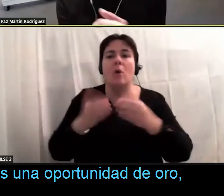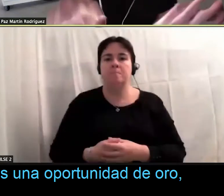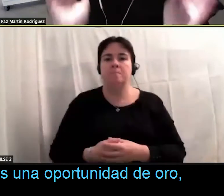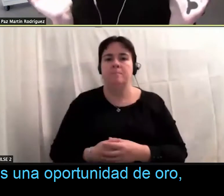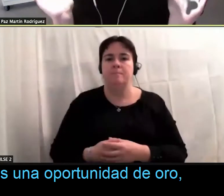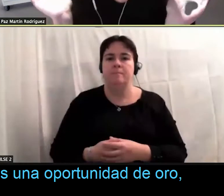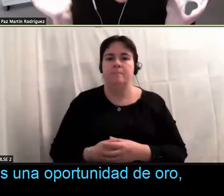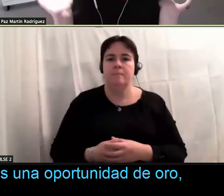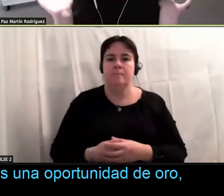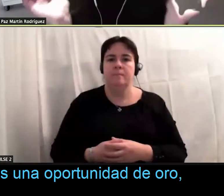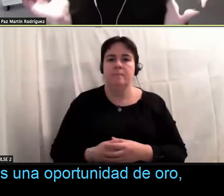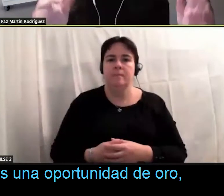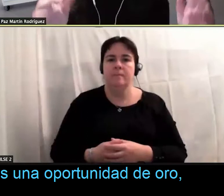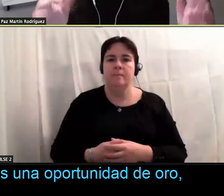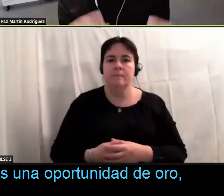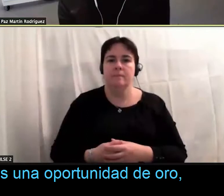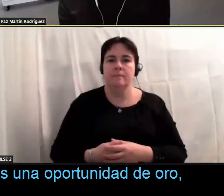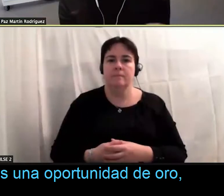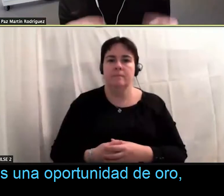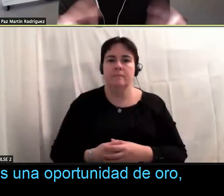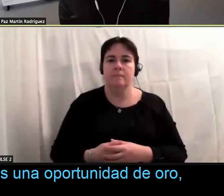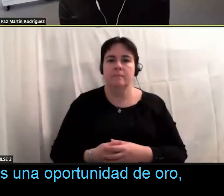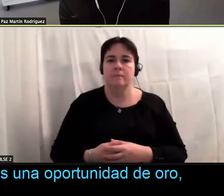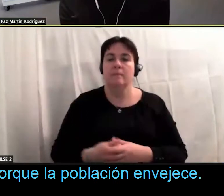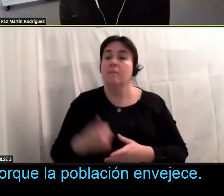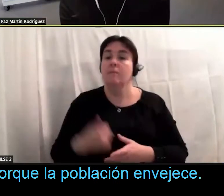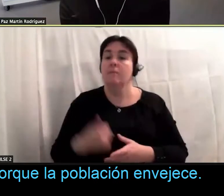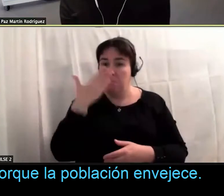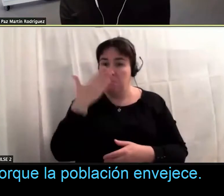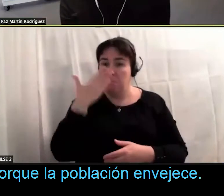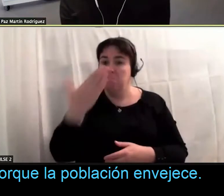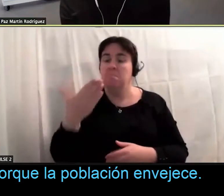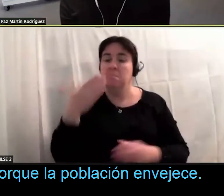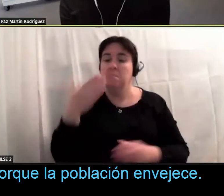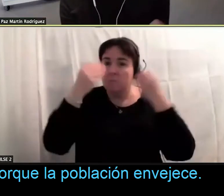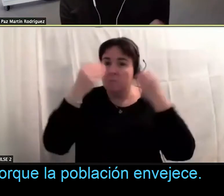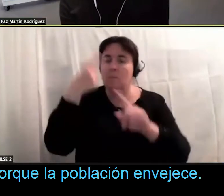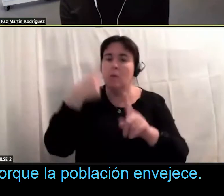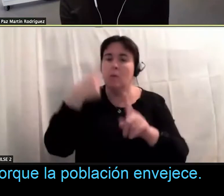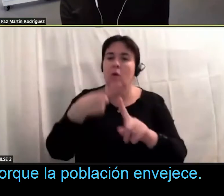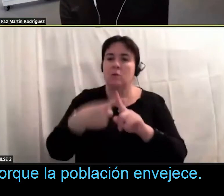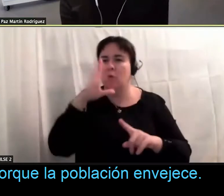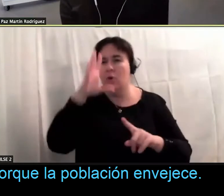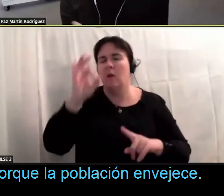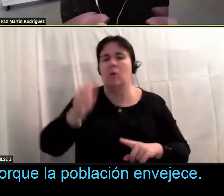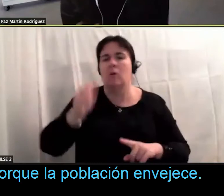soy optimista porque veo que es una oportunidad de oro. Creo que además, como la población envejece, pues es que va a ser una demanda. O sea que sí o sí,